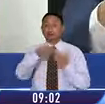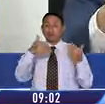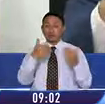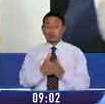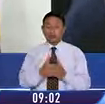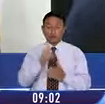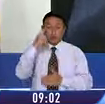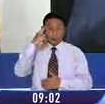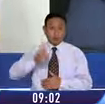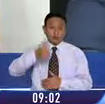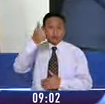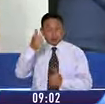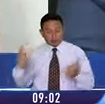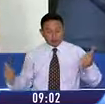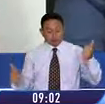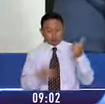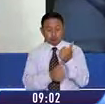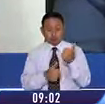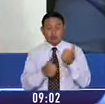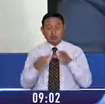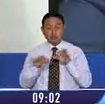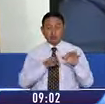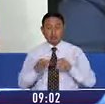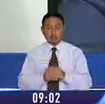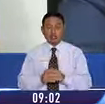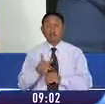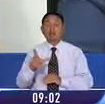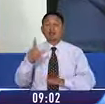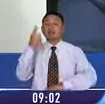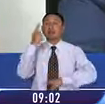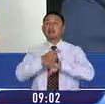incluido, deben ampararse, señala que los